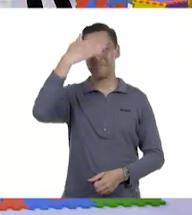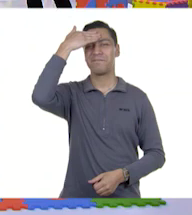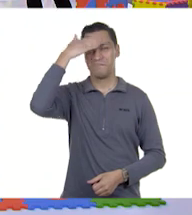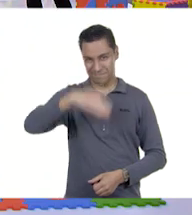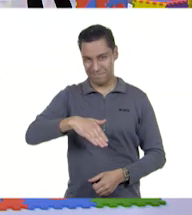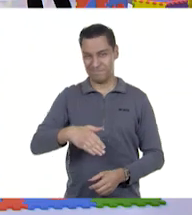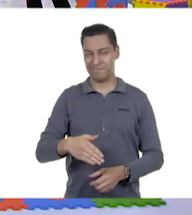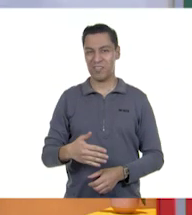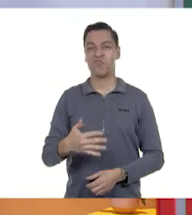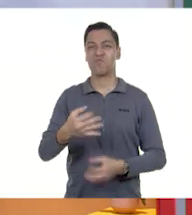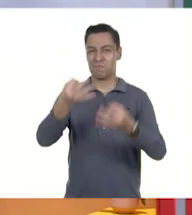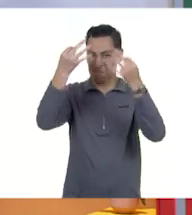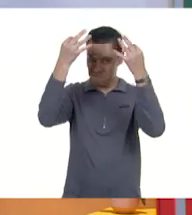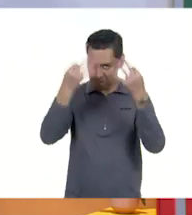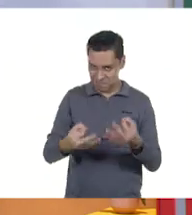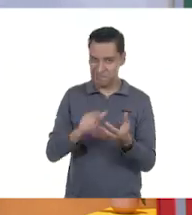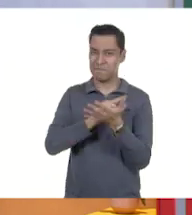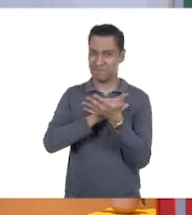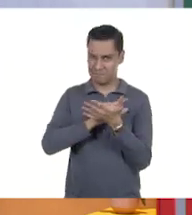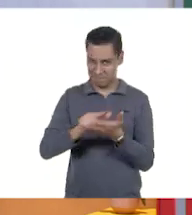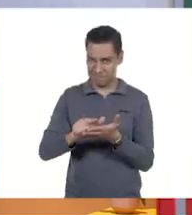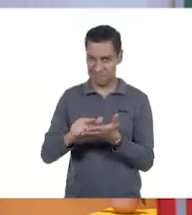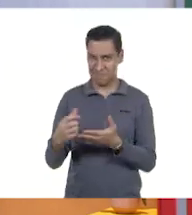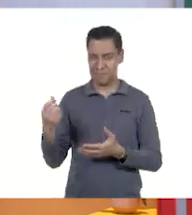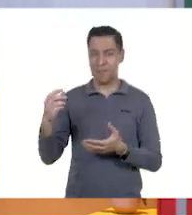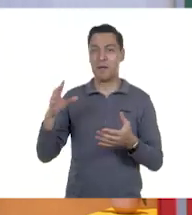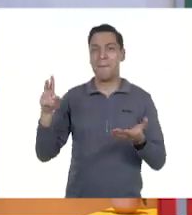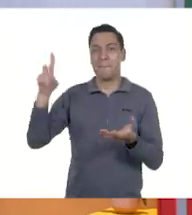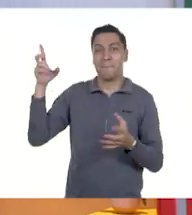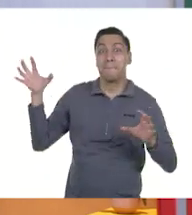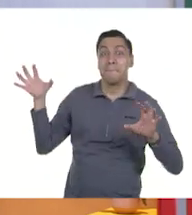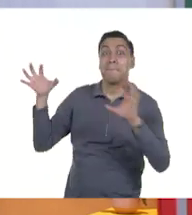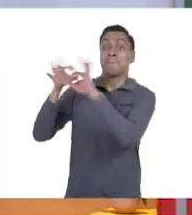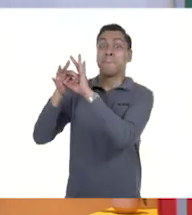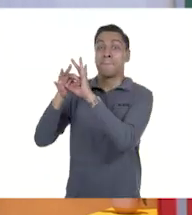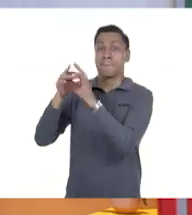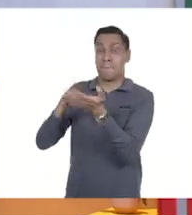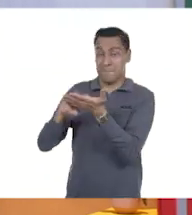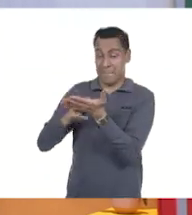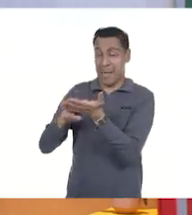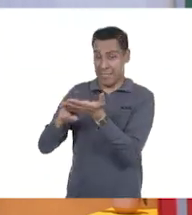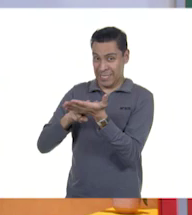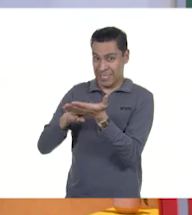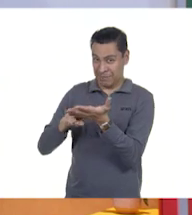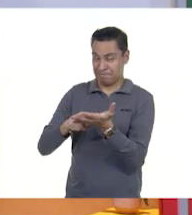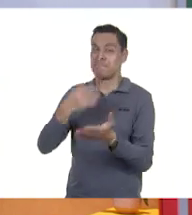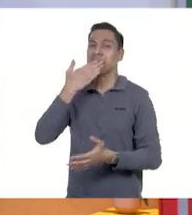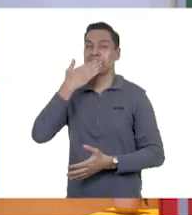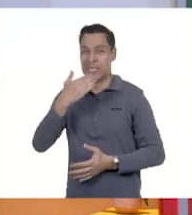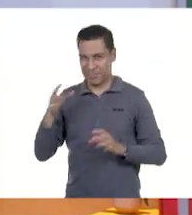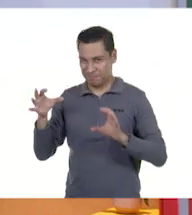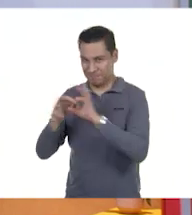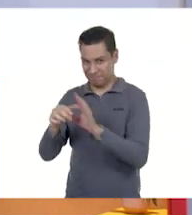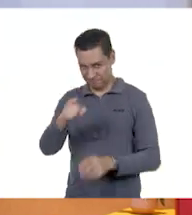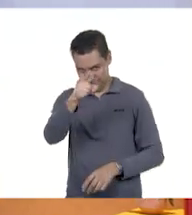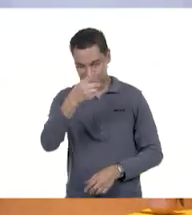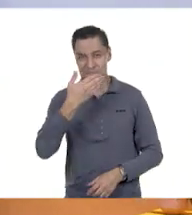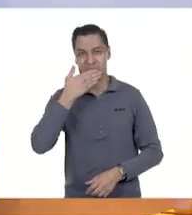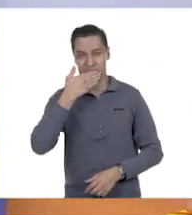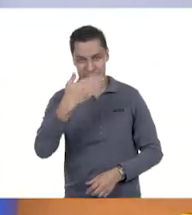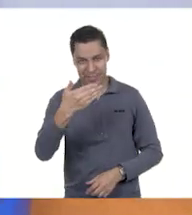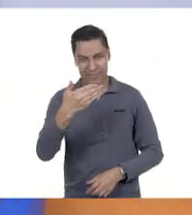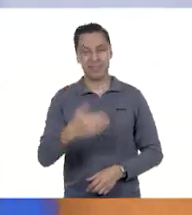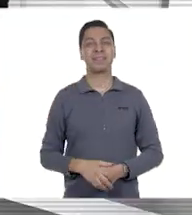el video, precisamente vimos el video, por lo tanto es una actividad correcta. Muy bien. Ah, muy bonito juego,